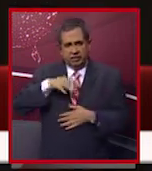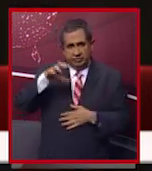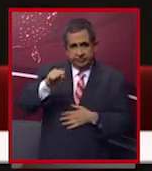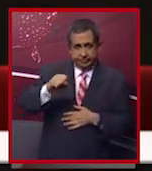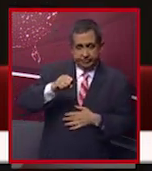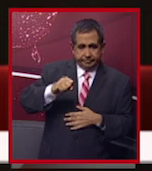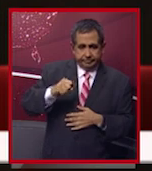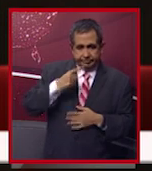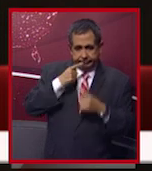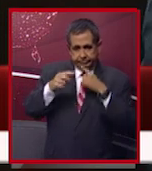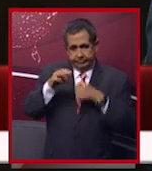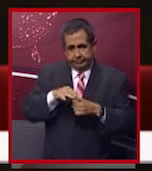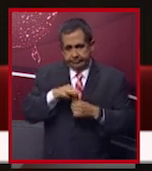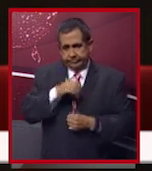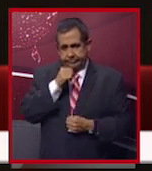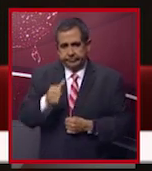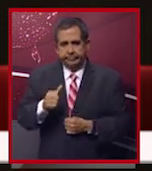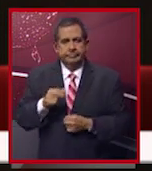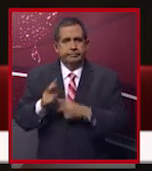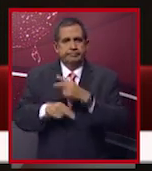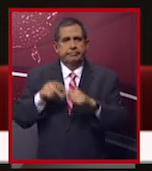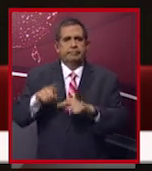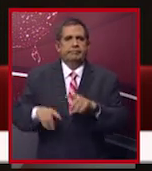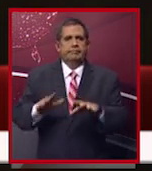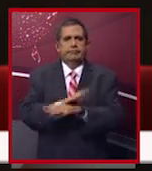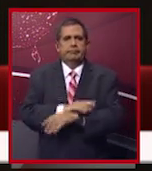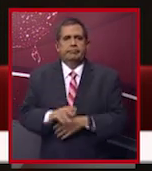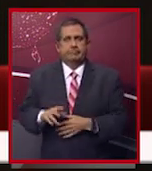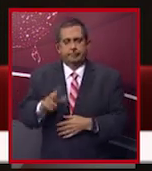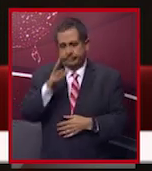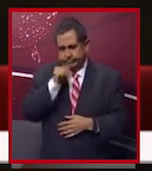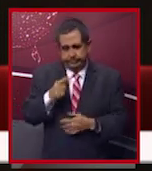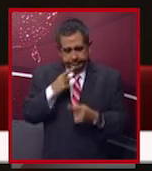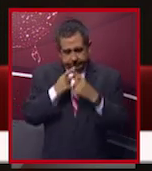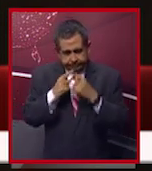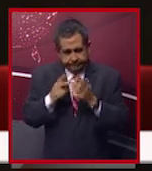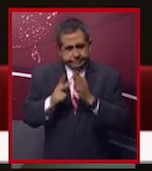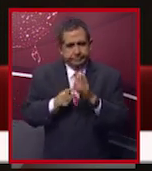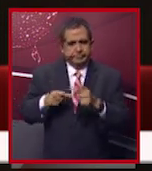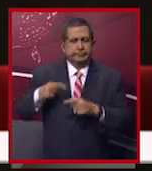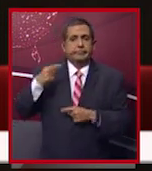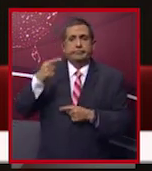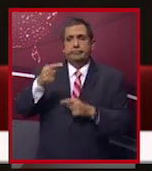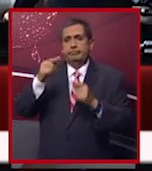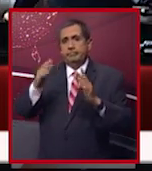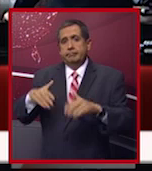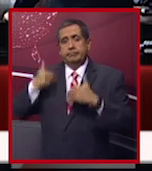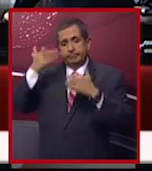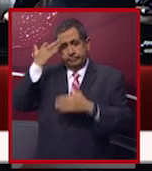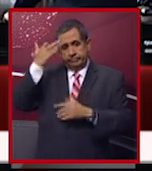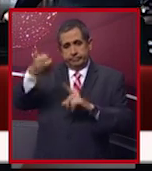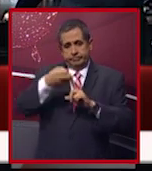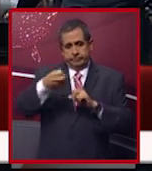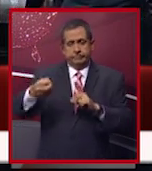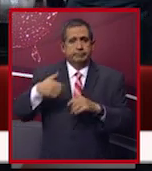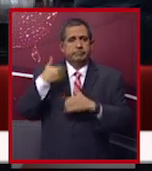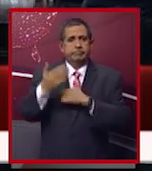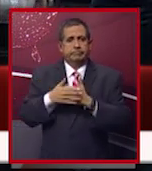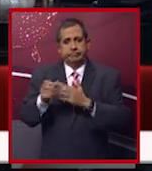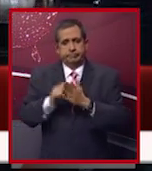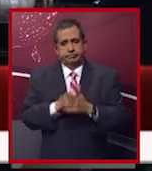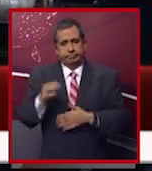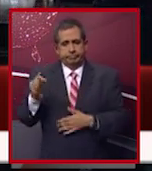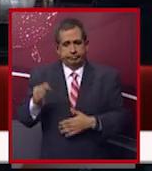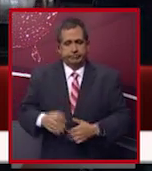la votación requerida serán desechados y no podrán ser discutidos nuevamente hasta el próximo periodo de sesiones, que será en el mes